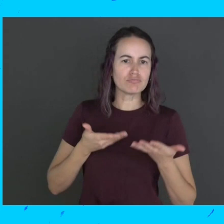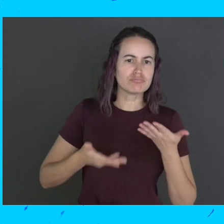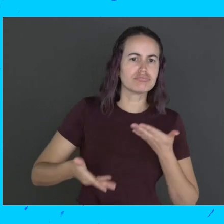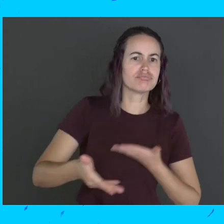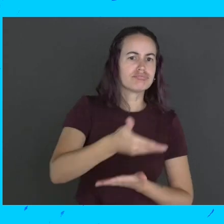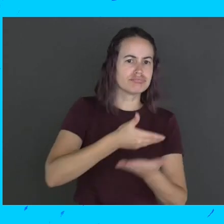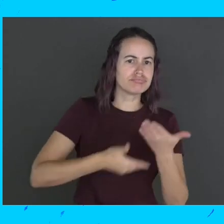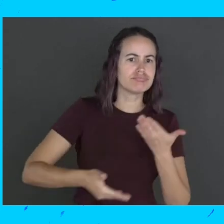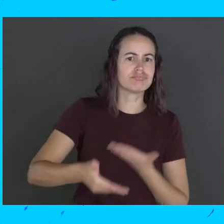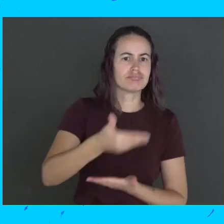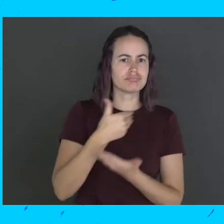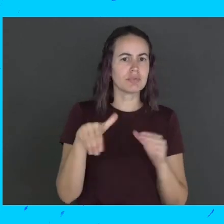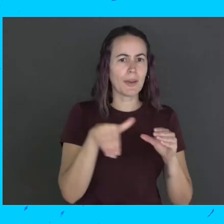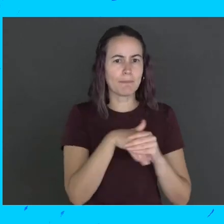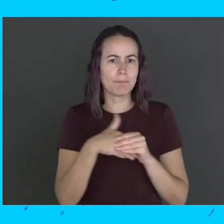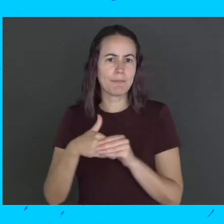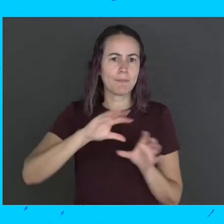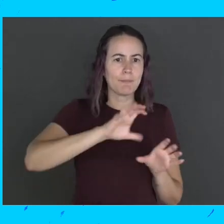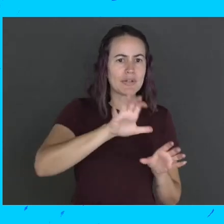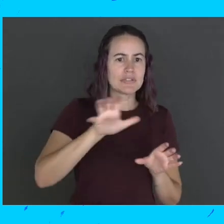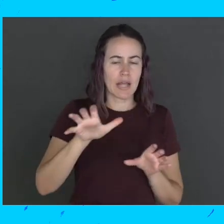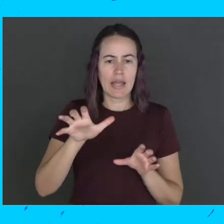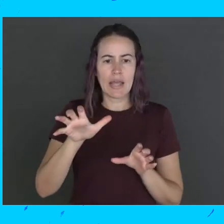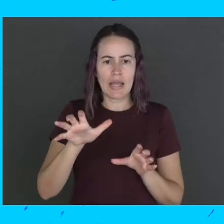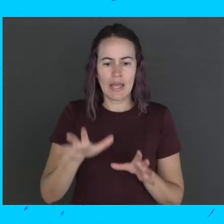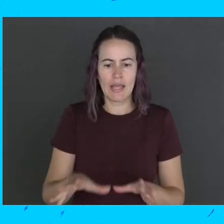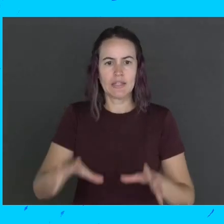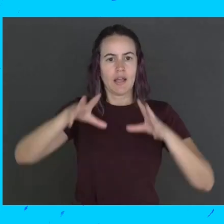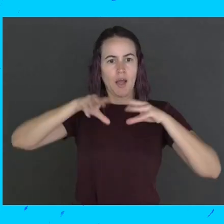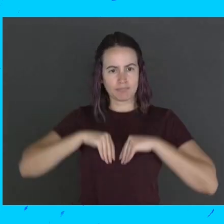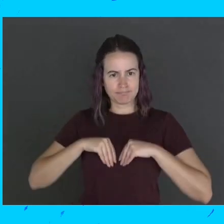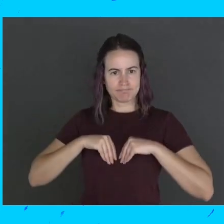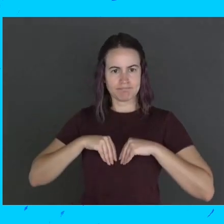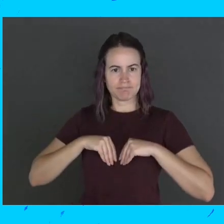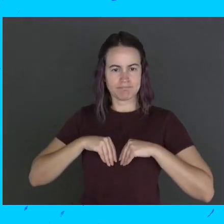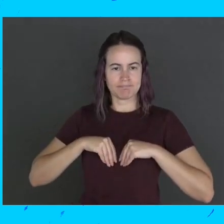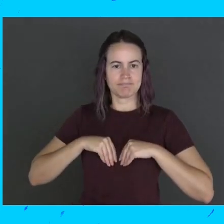Bueno, en nombre del gobierno y el pueblo de Ghana,